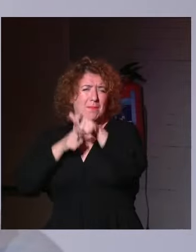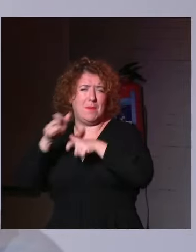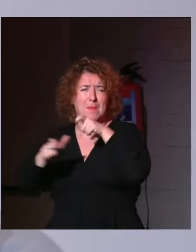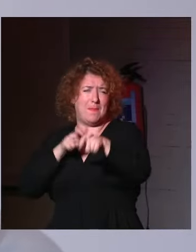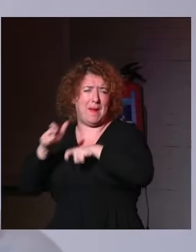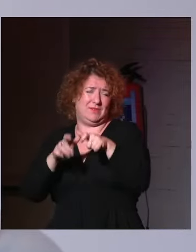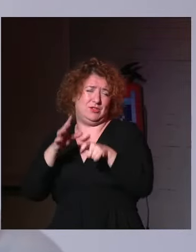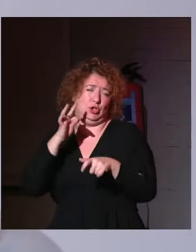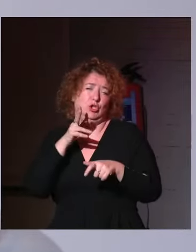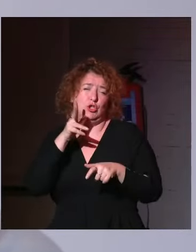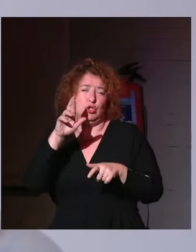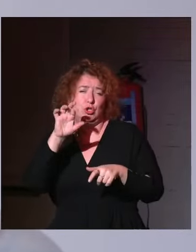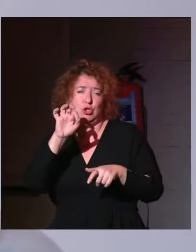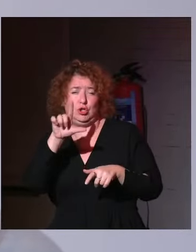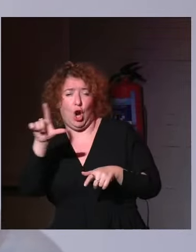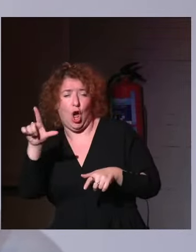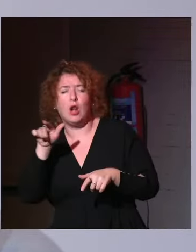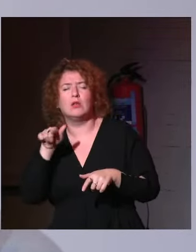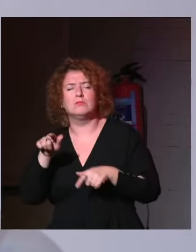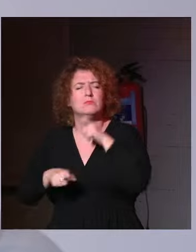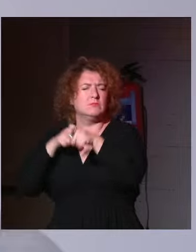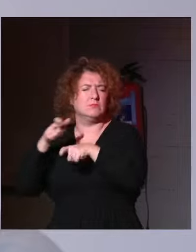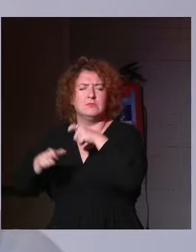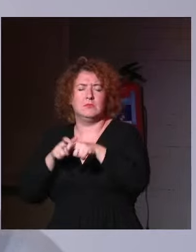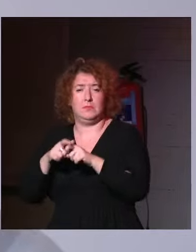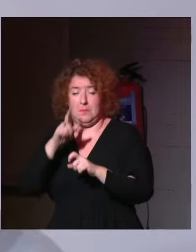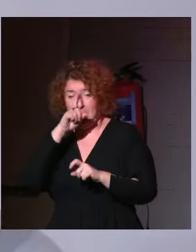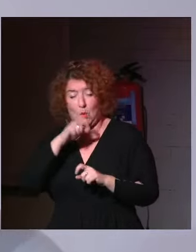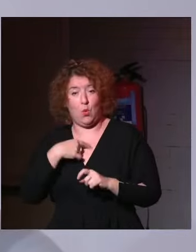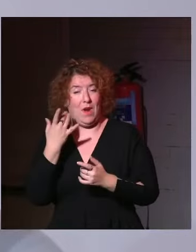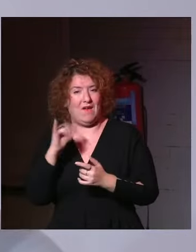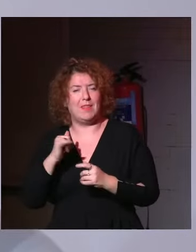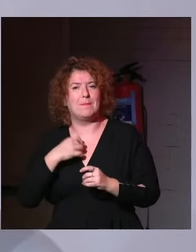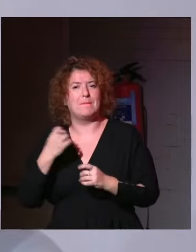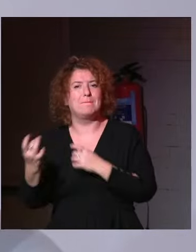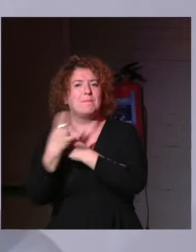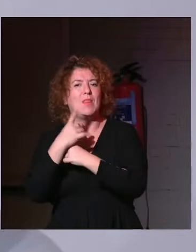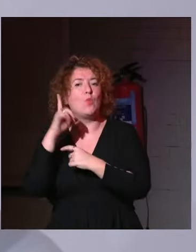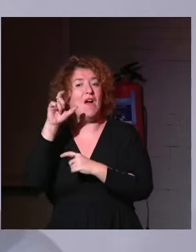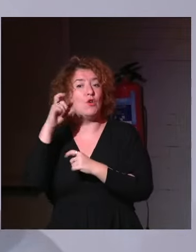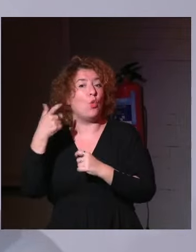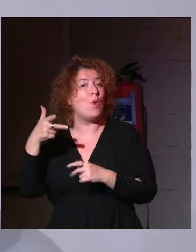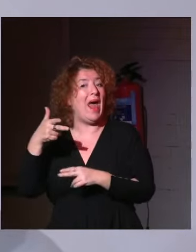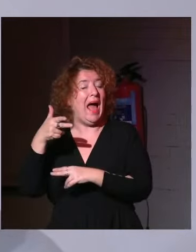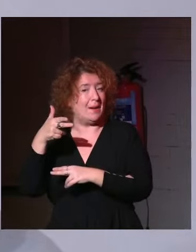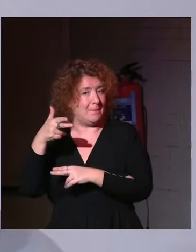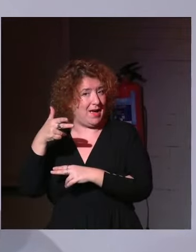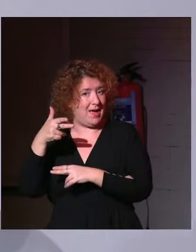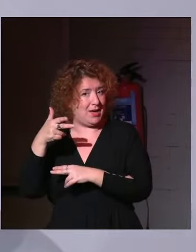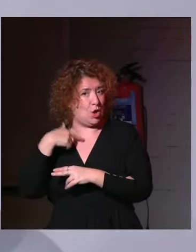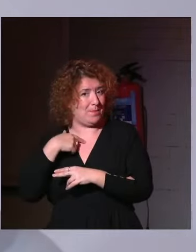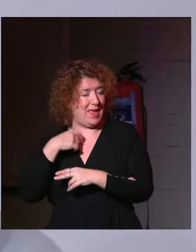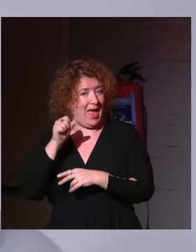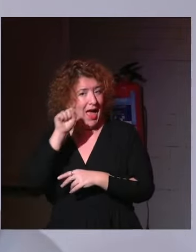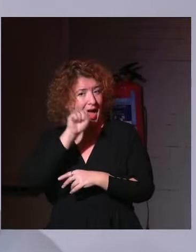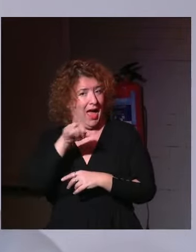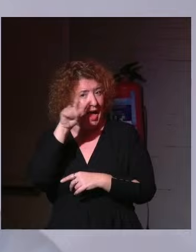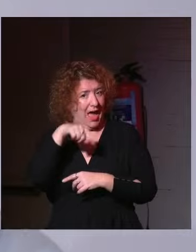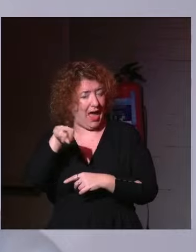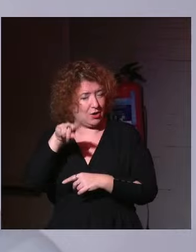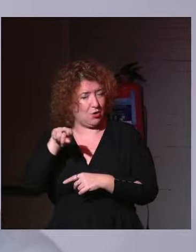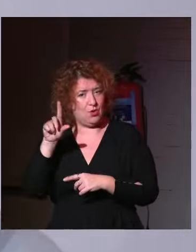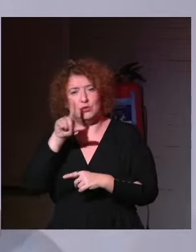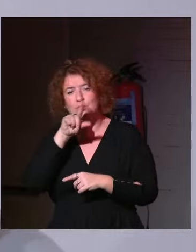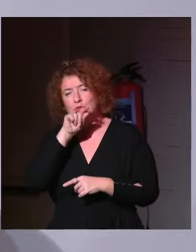difíciles eh recuerdo que me mandaron una vez una foto de un arma con mi arroba de en ese entonces